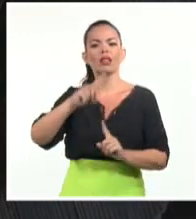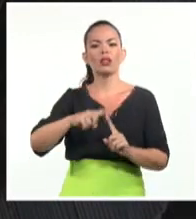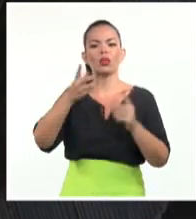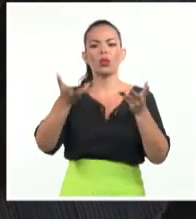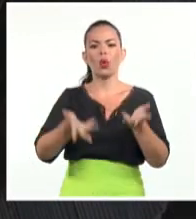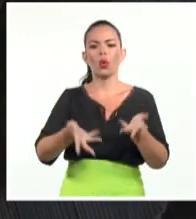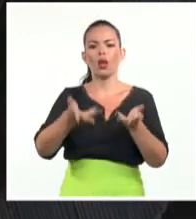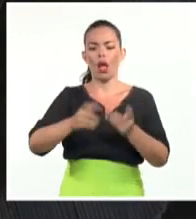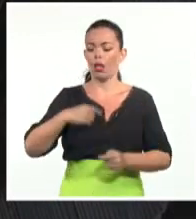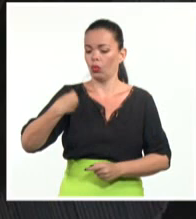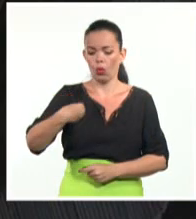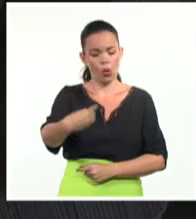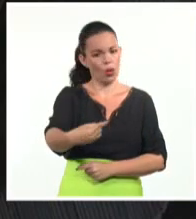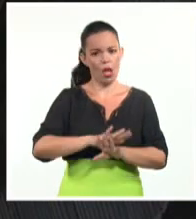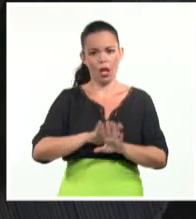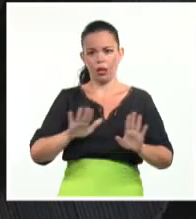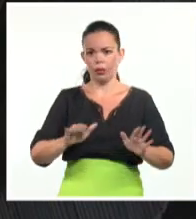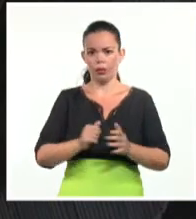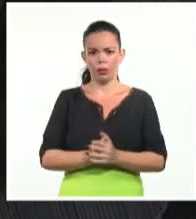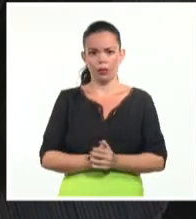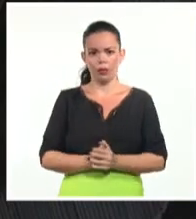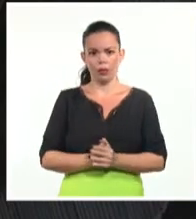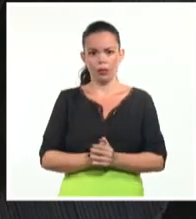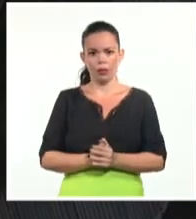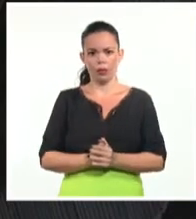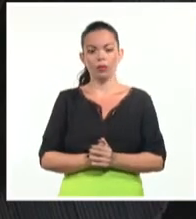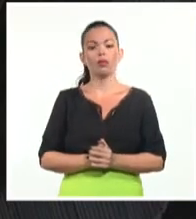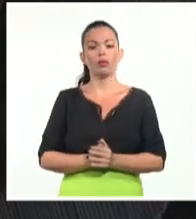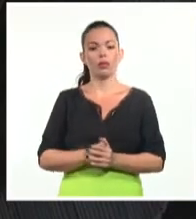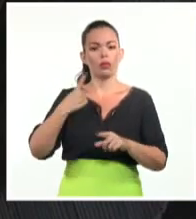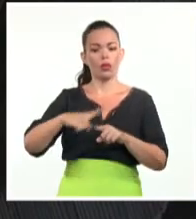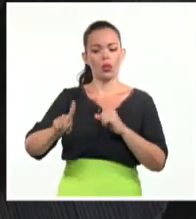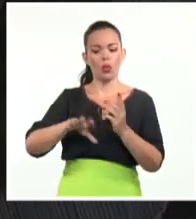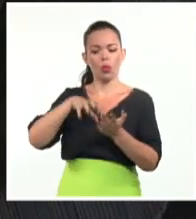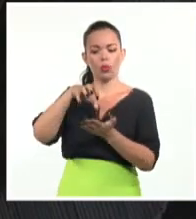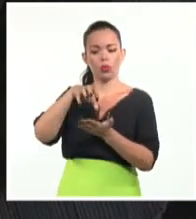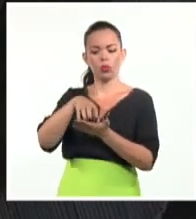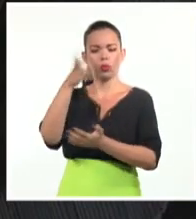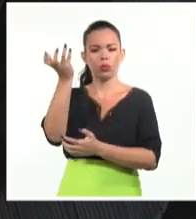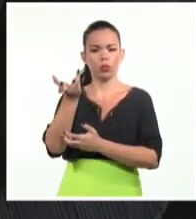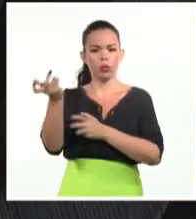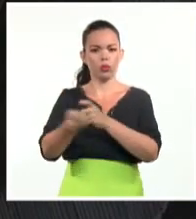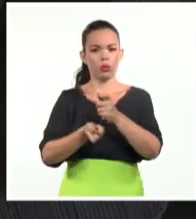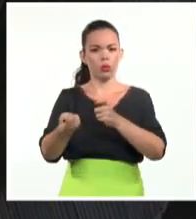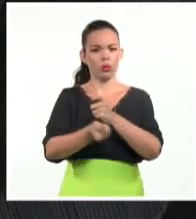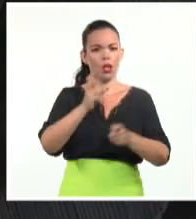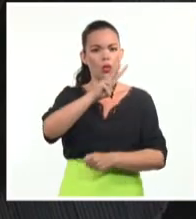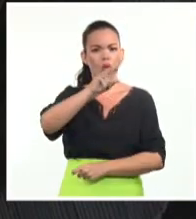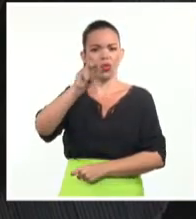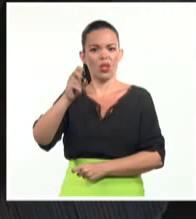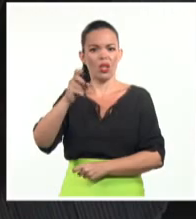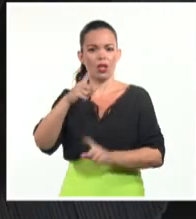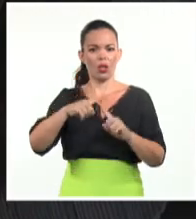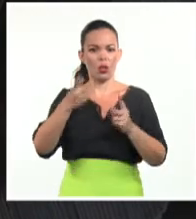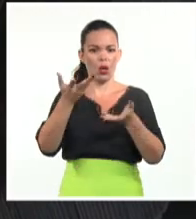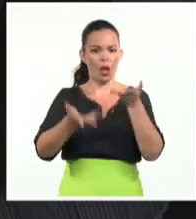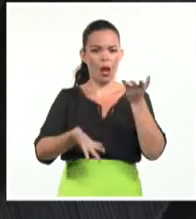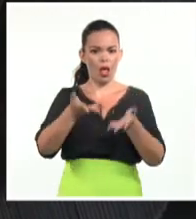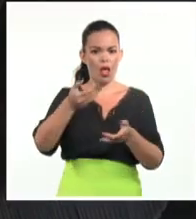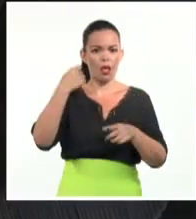en 1 de enero hacer 150 toneladas de azúcar diaria y 250 toneladas de azúcar en Ecuador. Lo cual, la